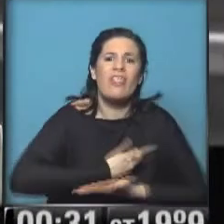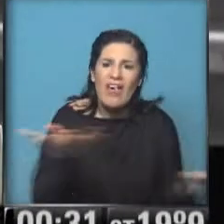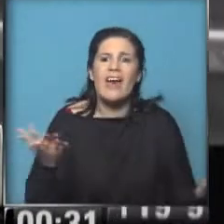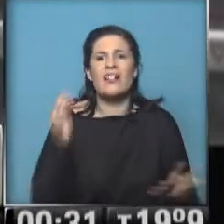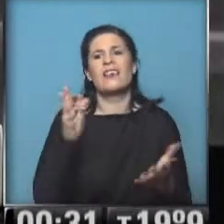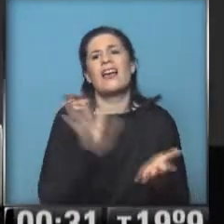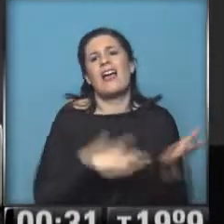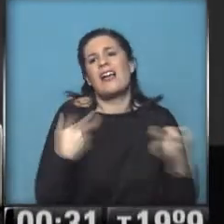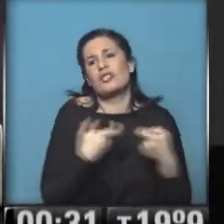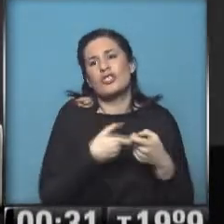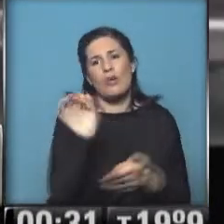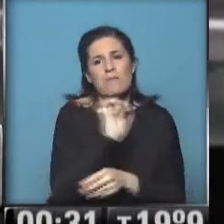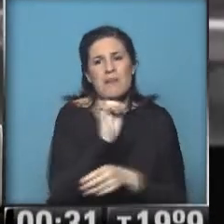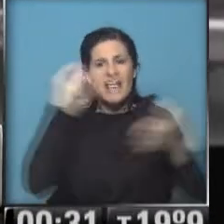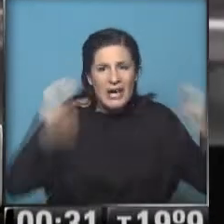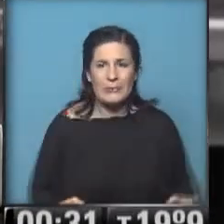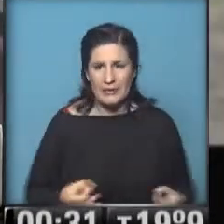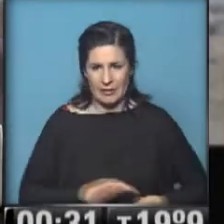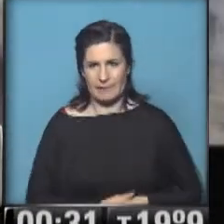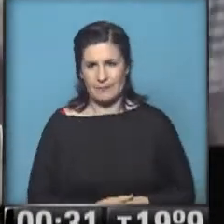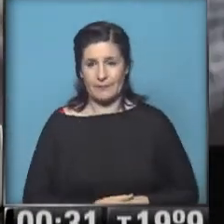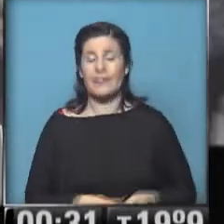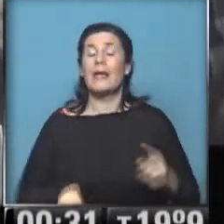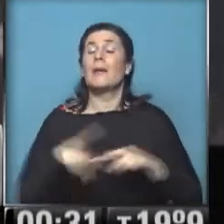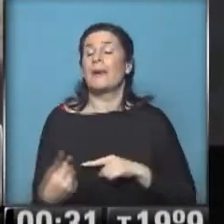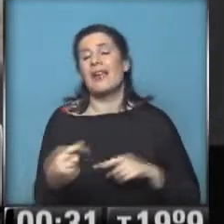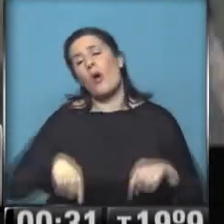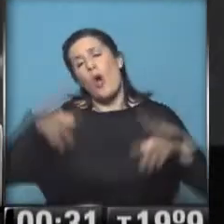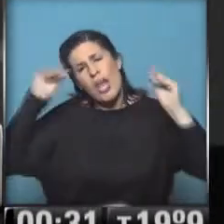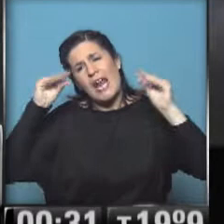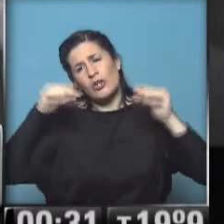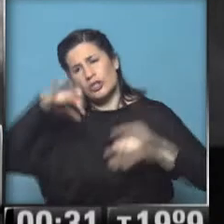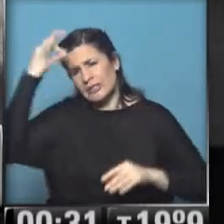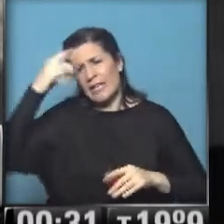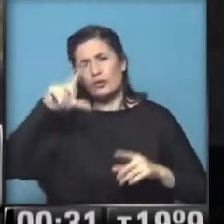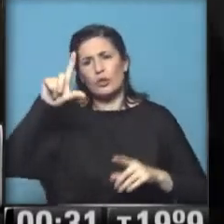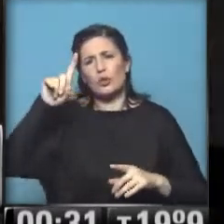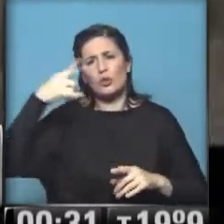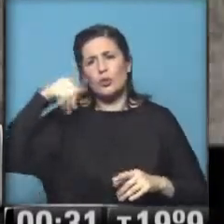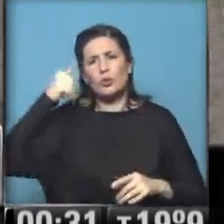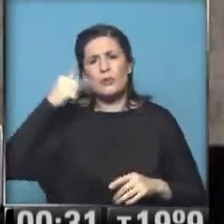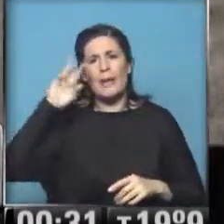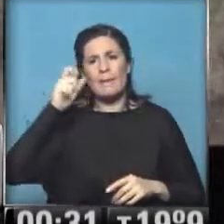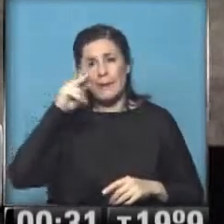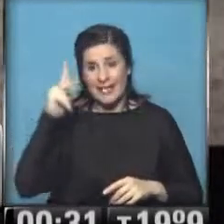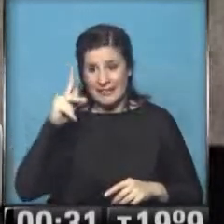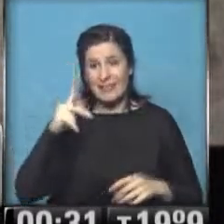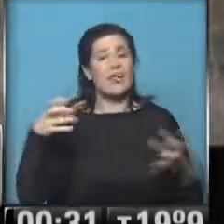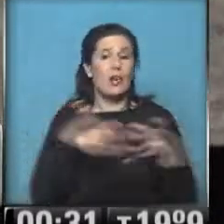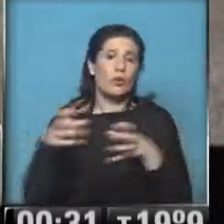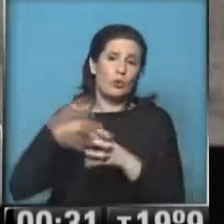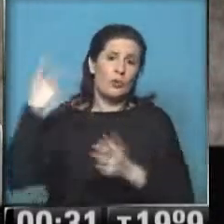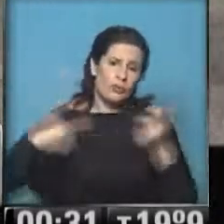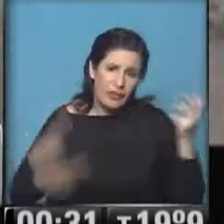Conduciendo a Conciencia. Como datos, mañana o esta noche en el Luna Park van a estar tocando Los Decadentes, Los Tipitos,